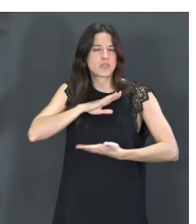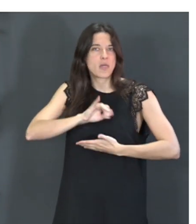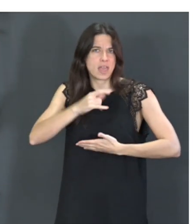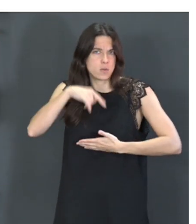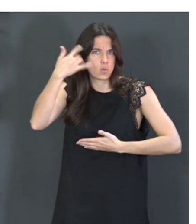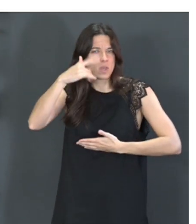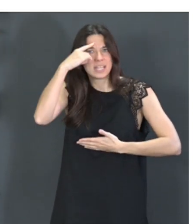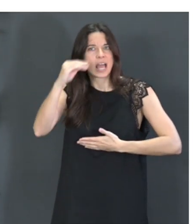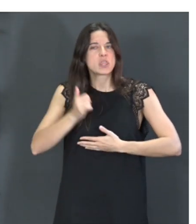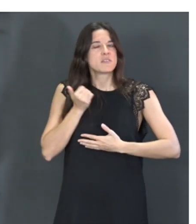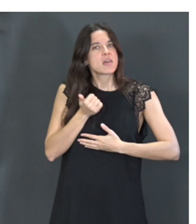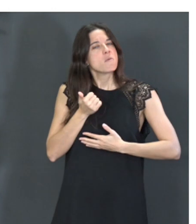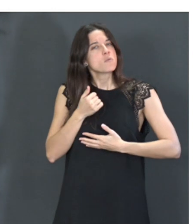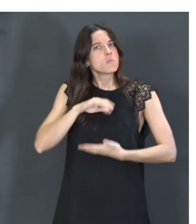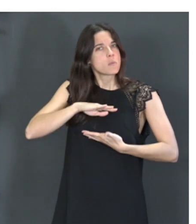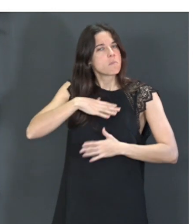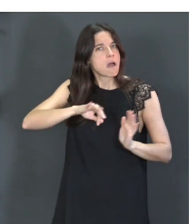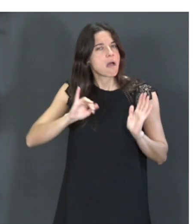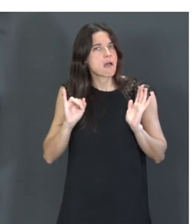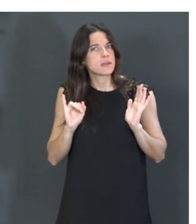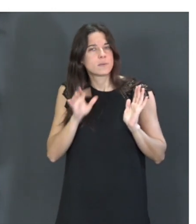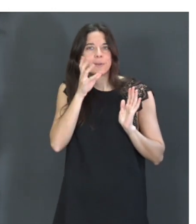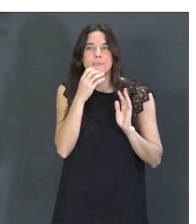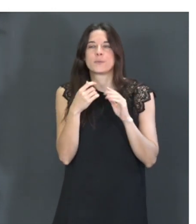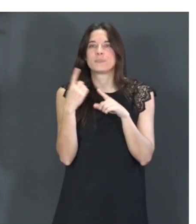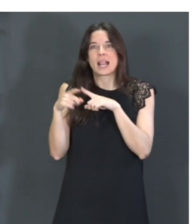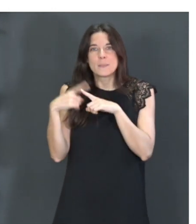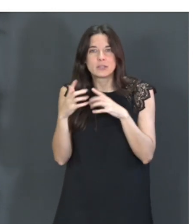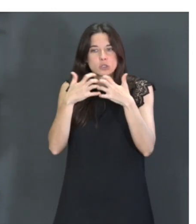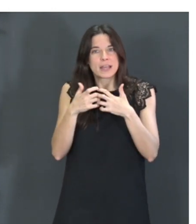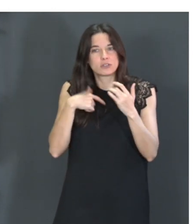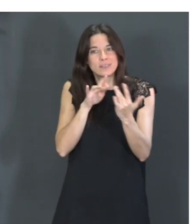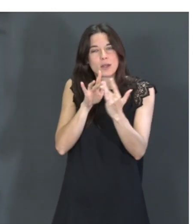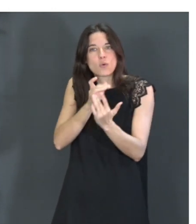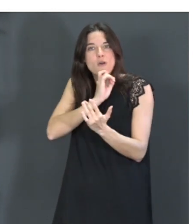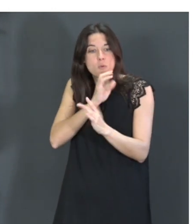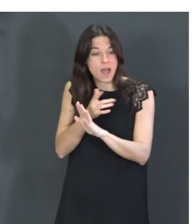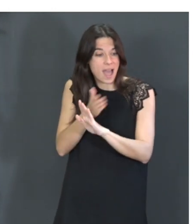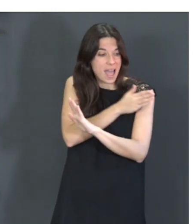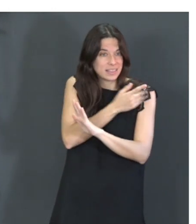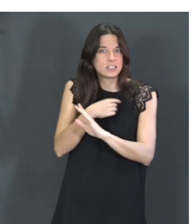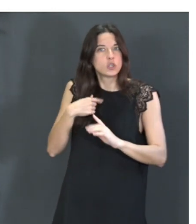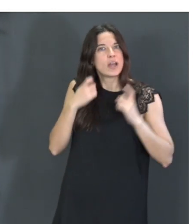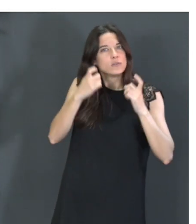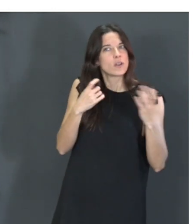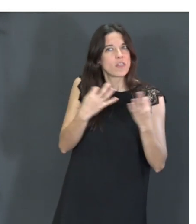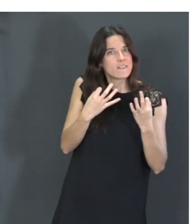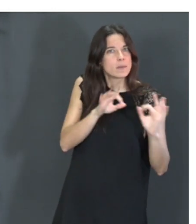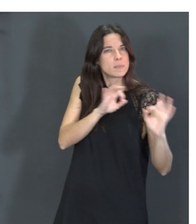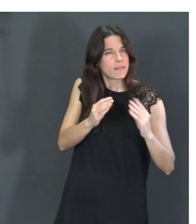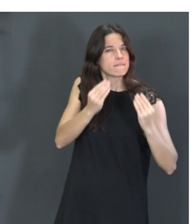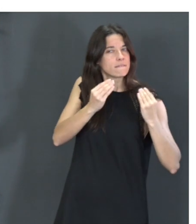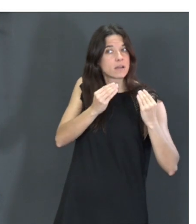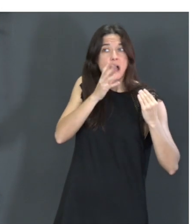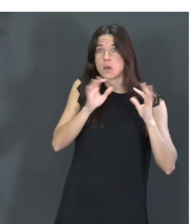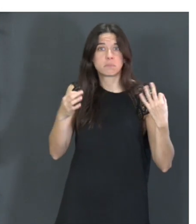artificial, a cómo interactuamos con todos estos elementos, todas estas máquinas que hasta ahora teníamos que hacer nosotros el esfuerzo, y ahora va a ser simplemente un diálogo como estamos